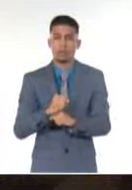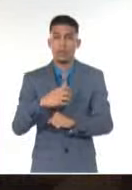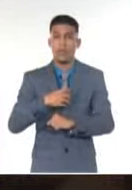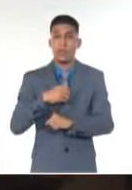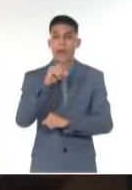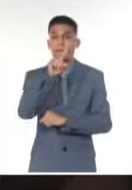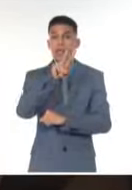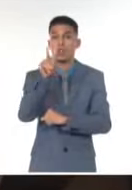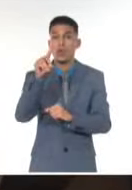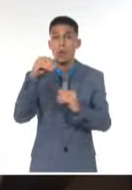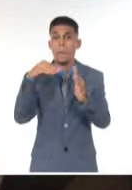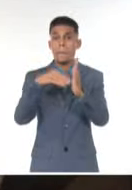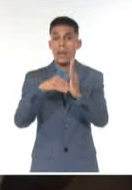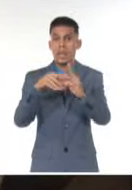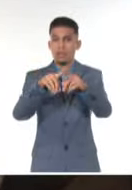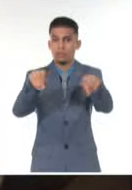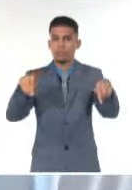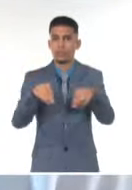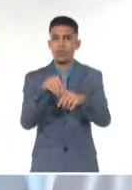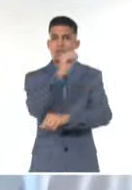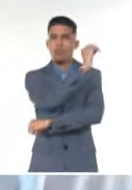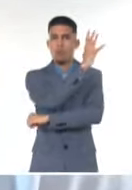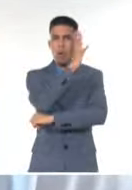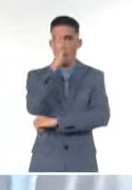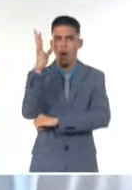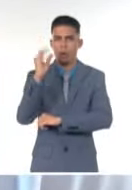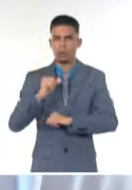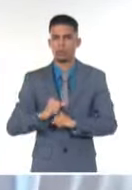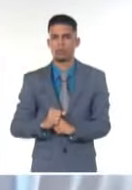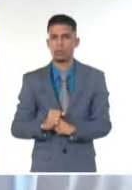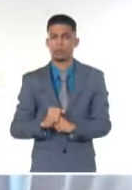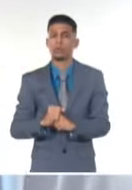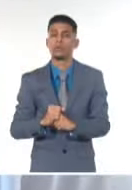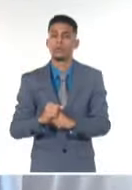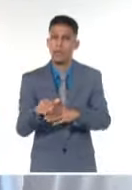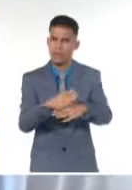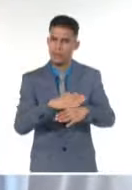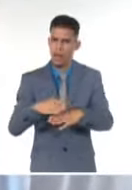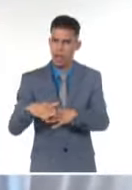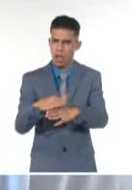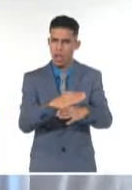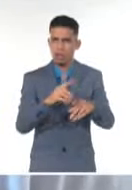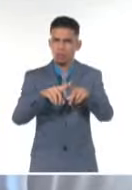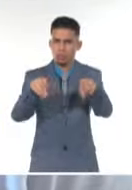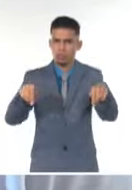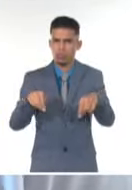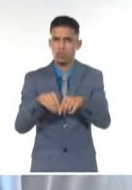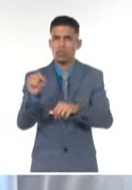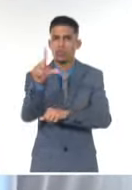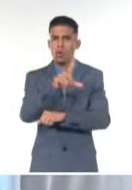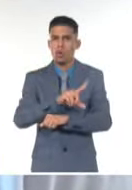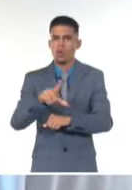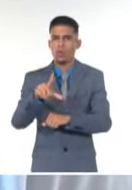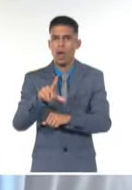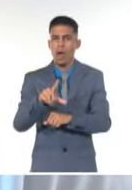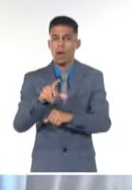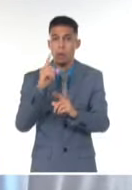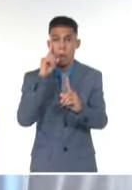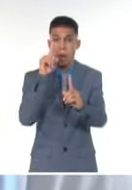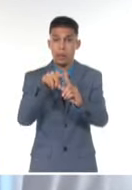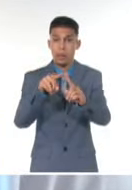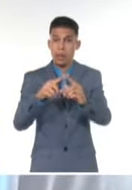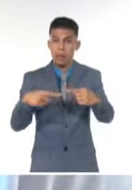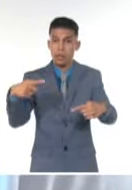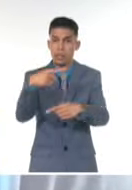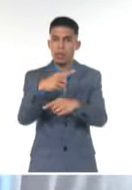el 71% de ellas sembradas. Tenemos varios objetos sociales, entre ellos desde la producción de postura